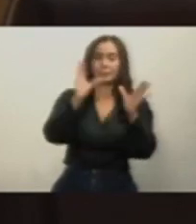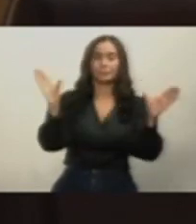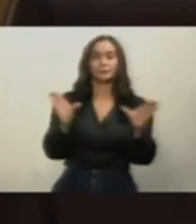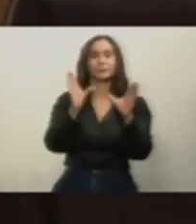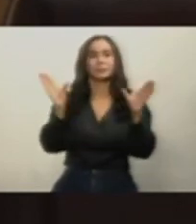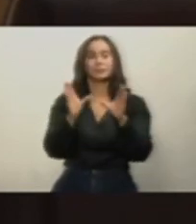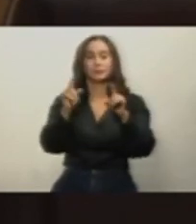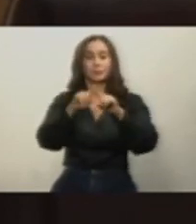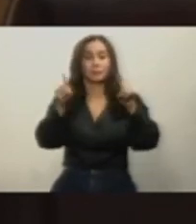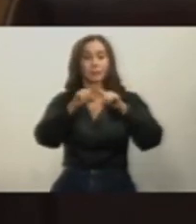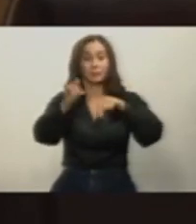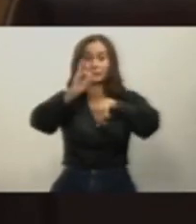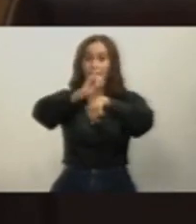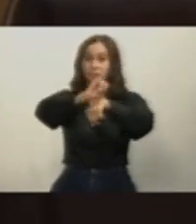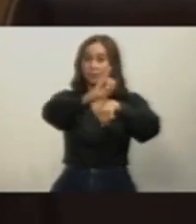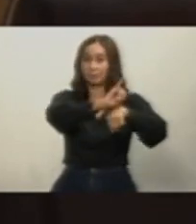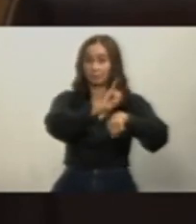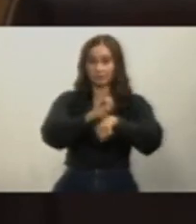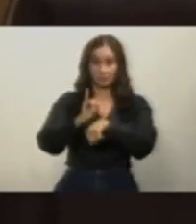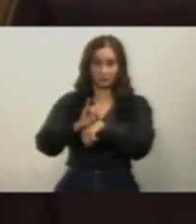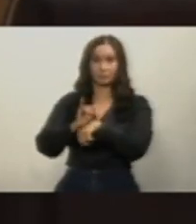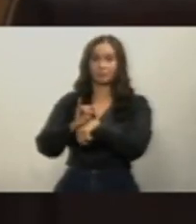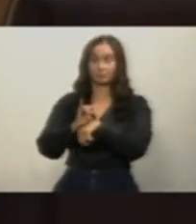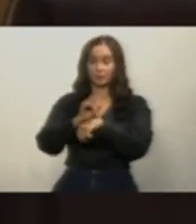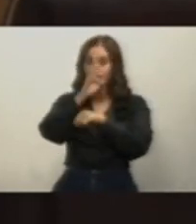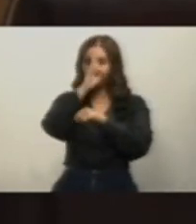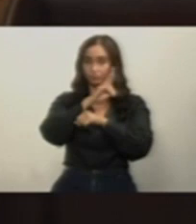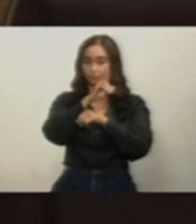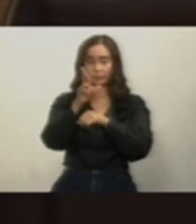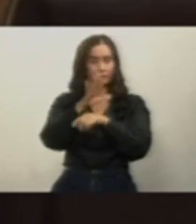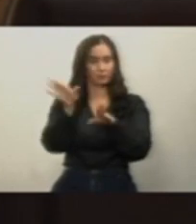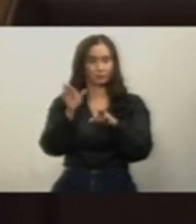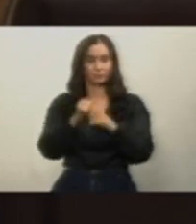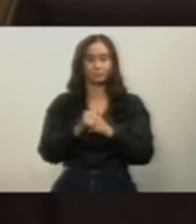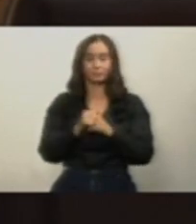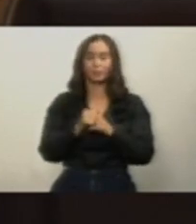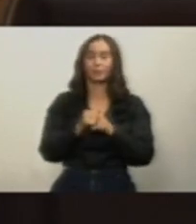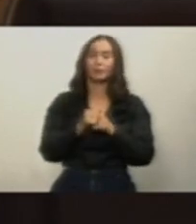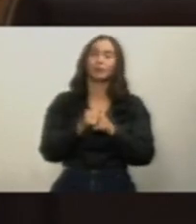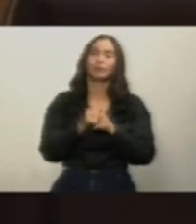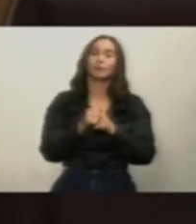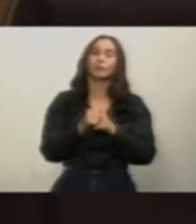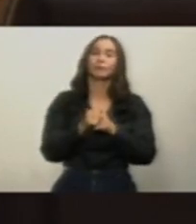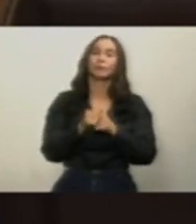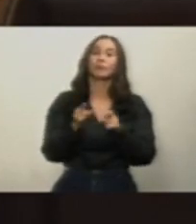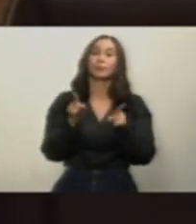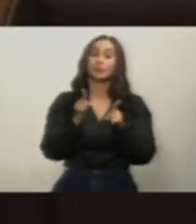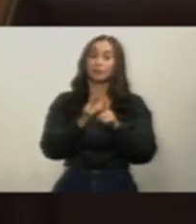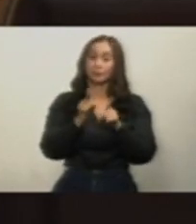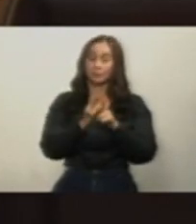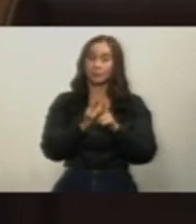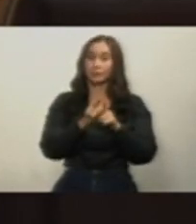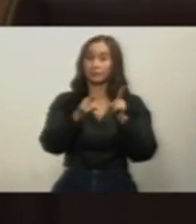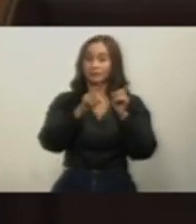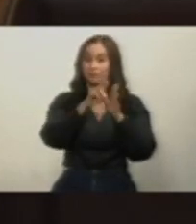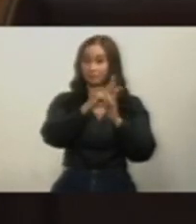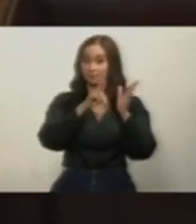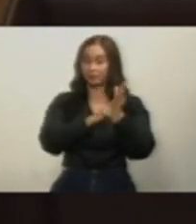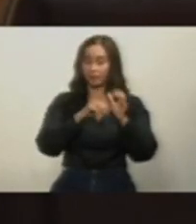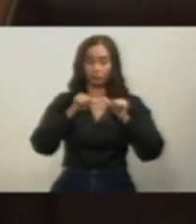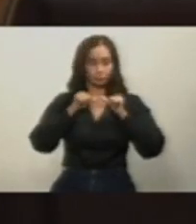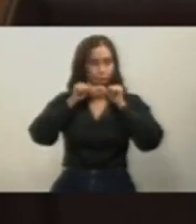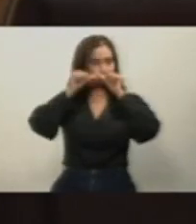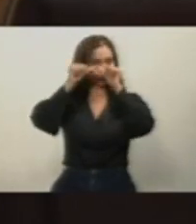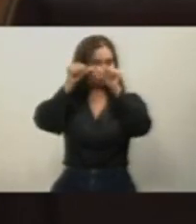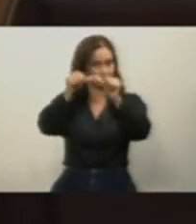diferentes iglesias o denominaciones religiosas además de estas medidas continuaremos aumentando